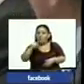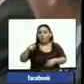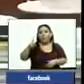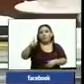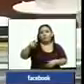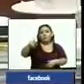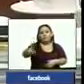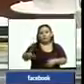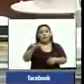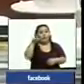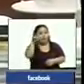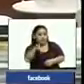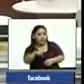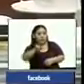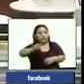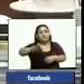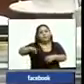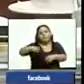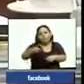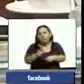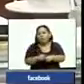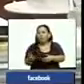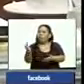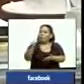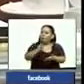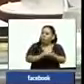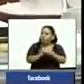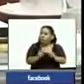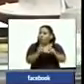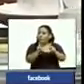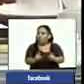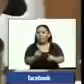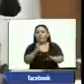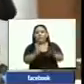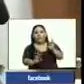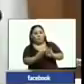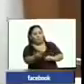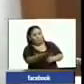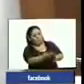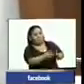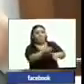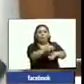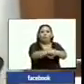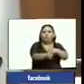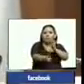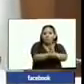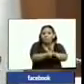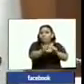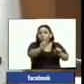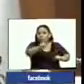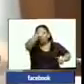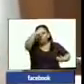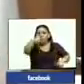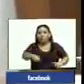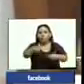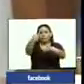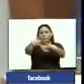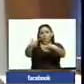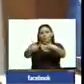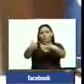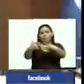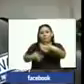Esta es la segunda prórroga que la Corte Suprema de Justicia otorga a los parlamentarios para la aprobación de la ley.